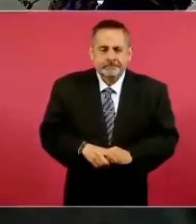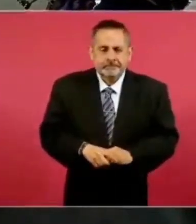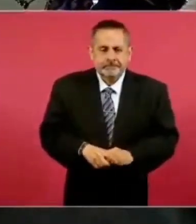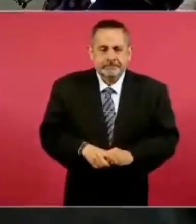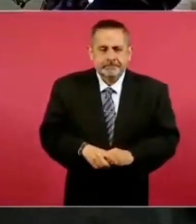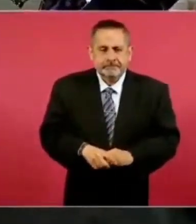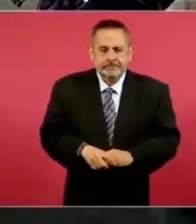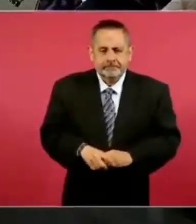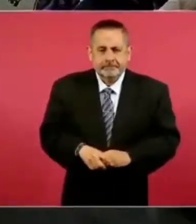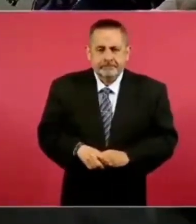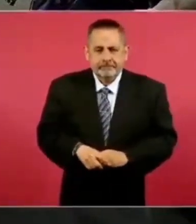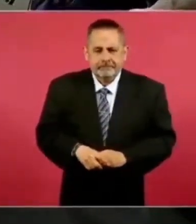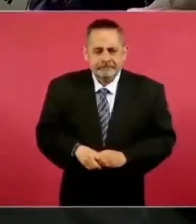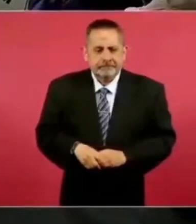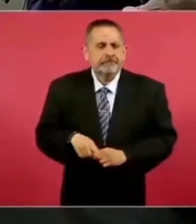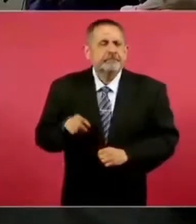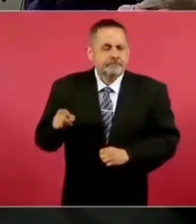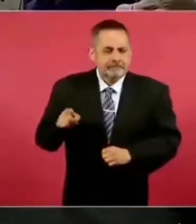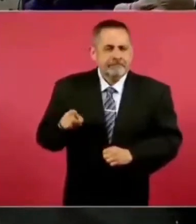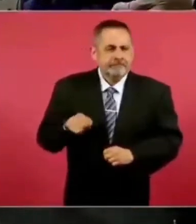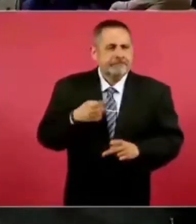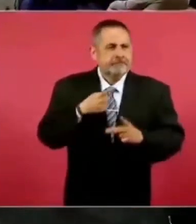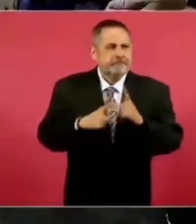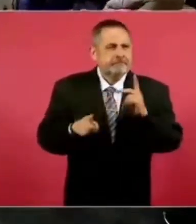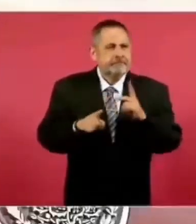Sí, entró a finales del 11,